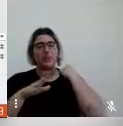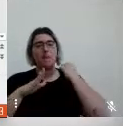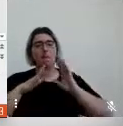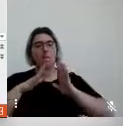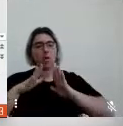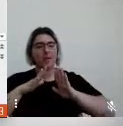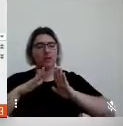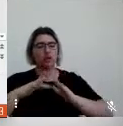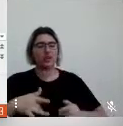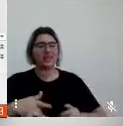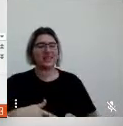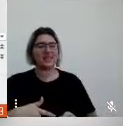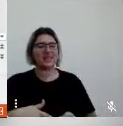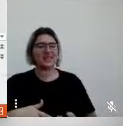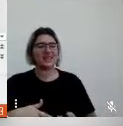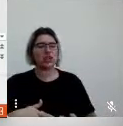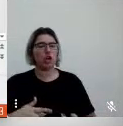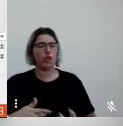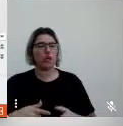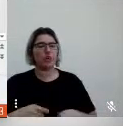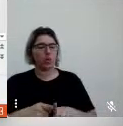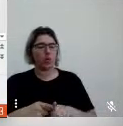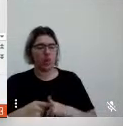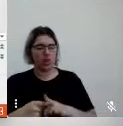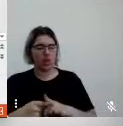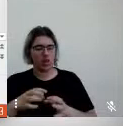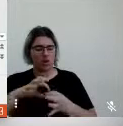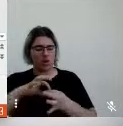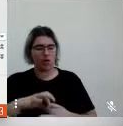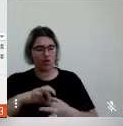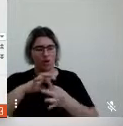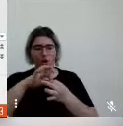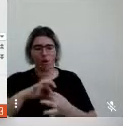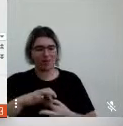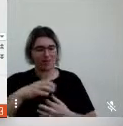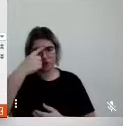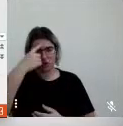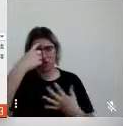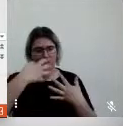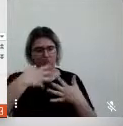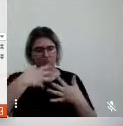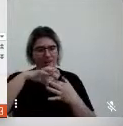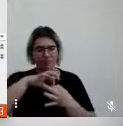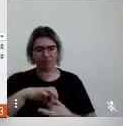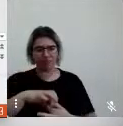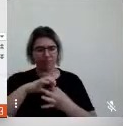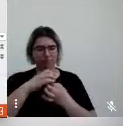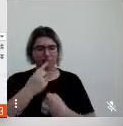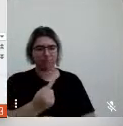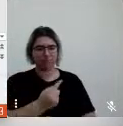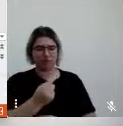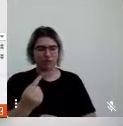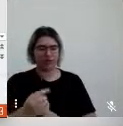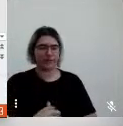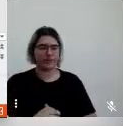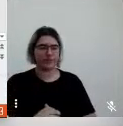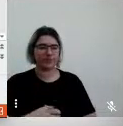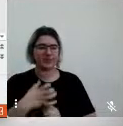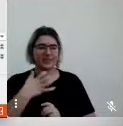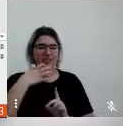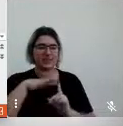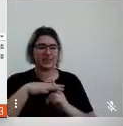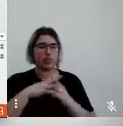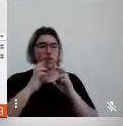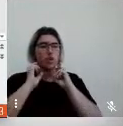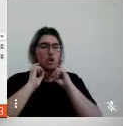tiene una conexión muy directa con el cerebro. Ante una situación de estrés, ¿qué es lo que ocurre?